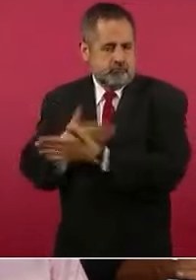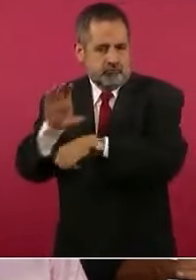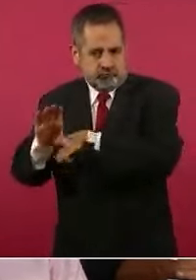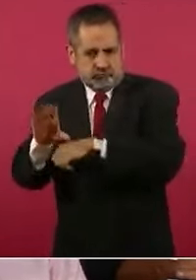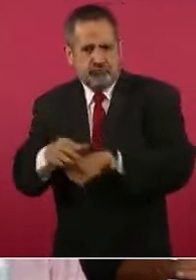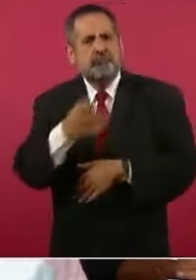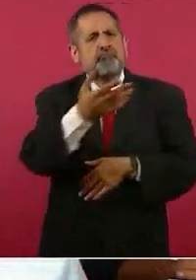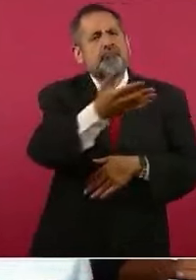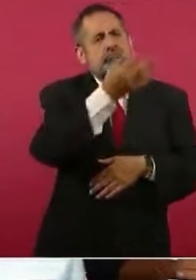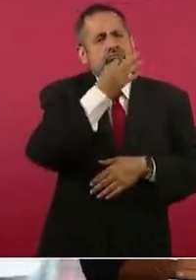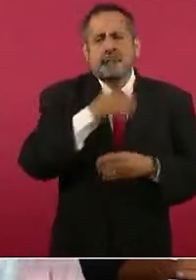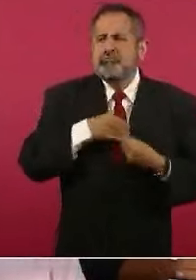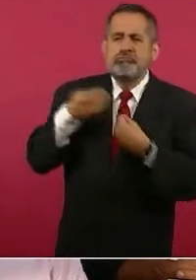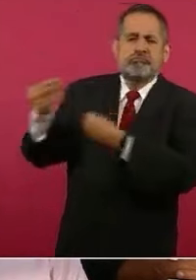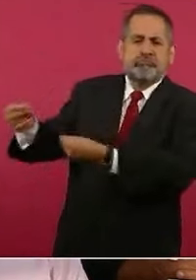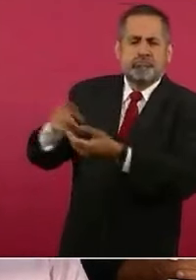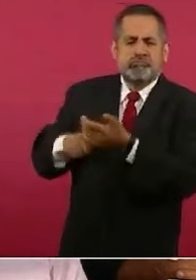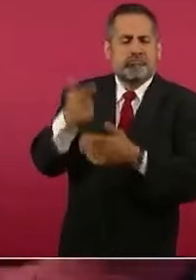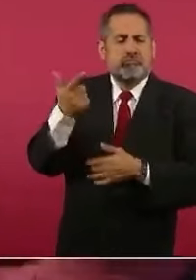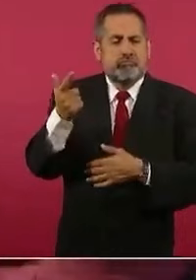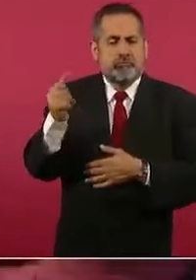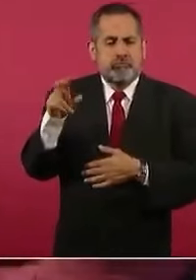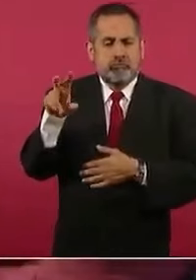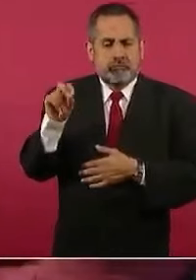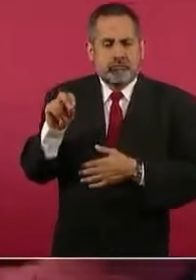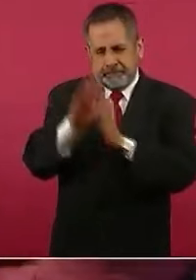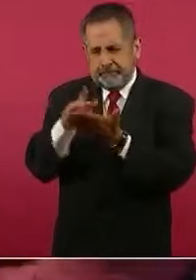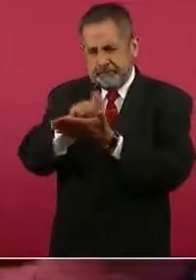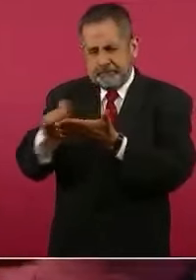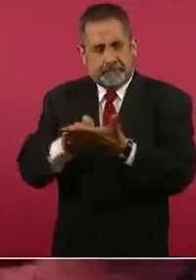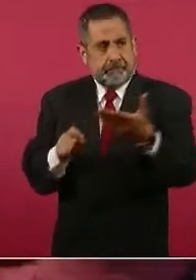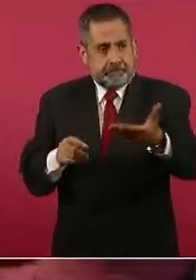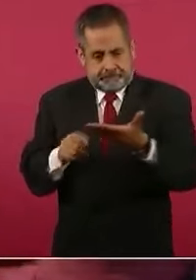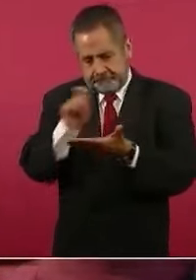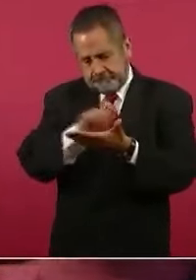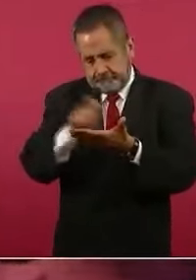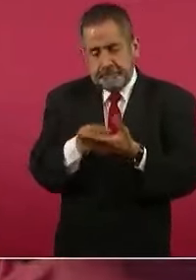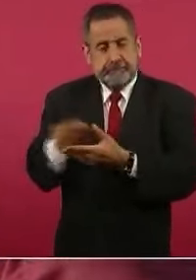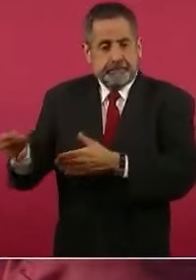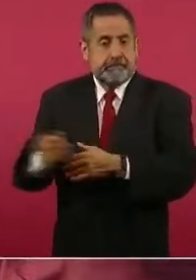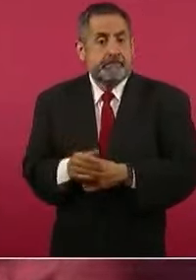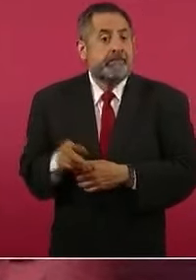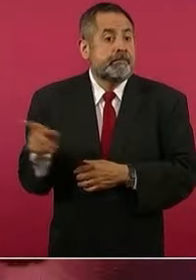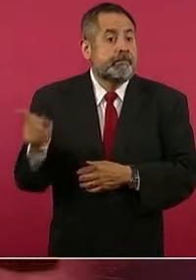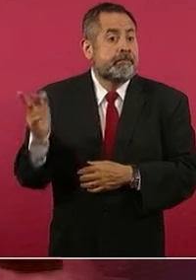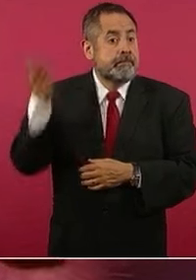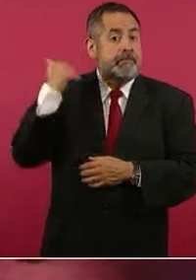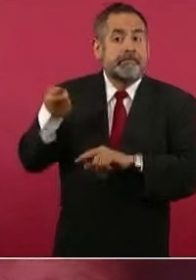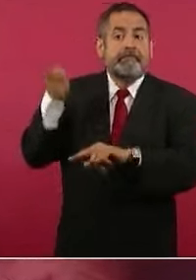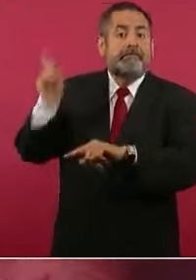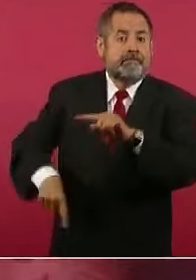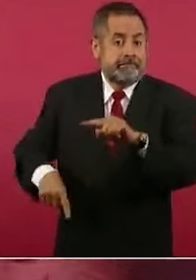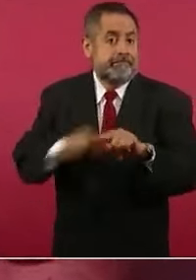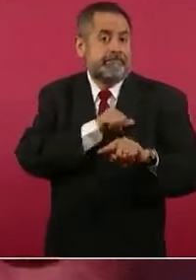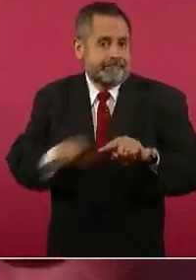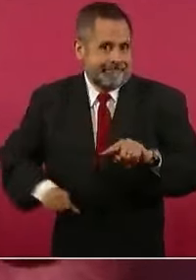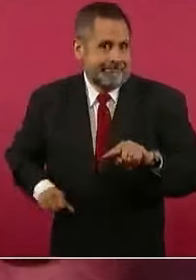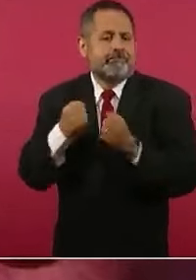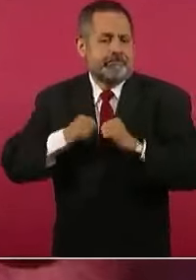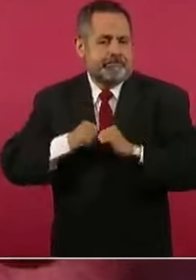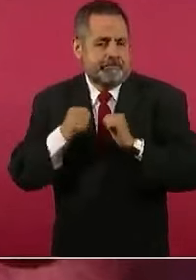dedicatoria para Gustavo Petro en uno de los libros de su autoría. Petro había sido destituido temporalmente como alcalde de Bogotá en